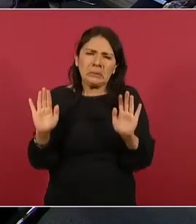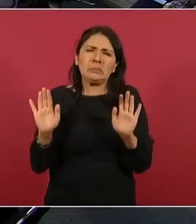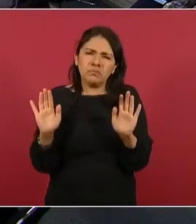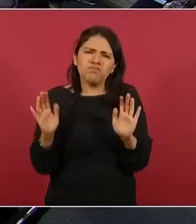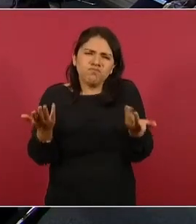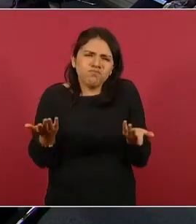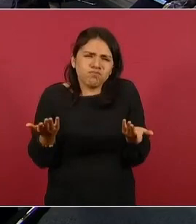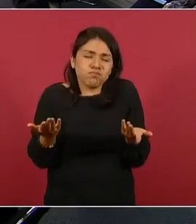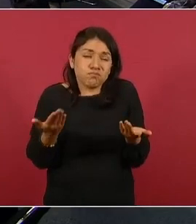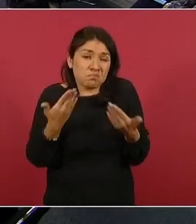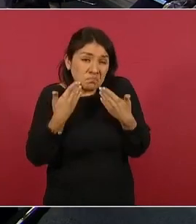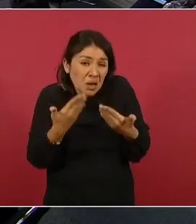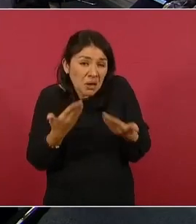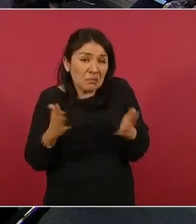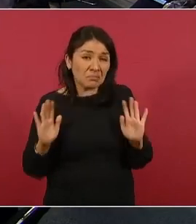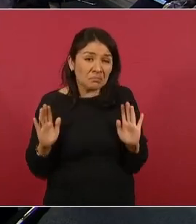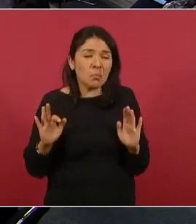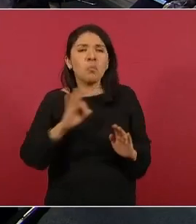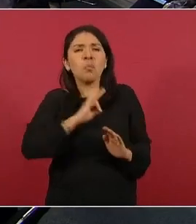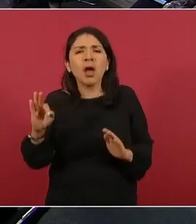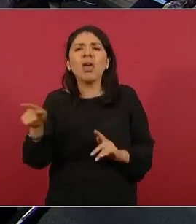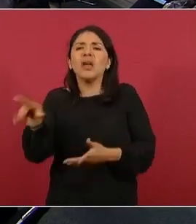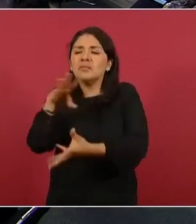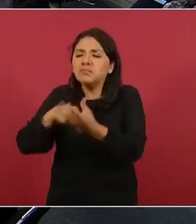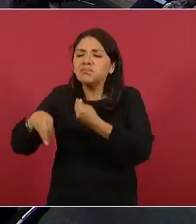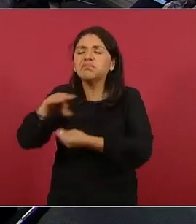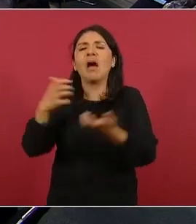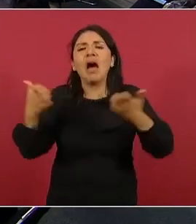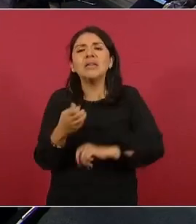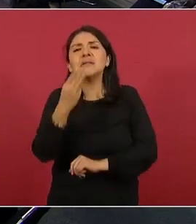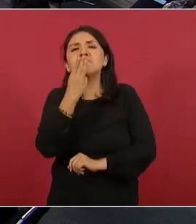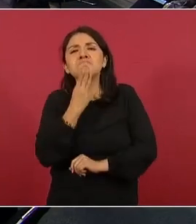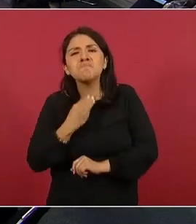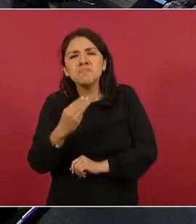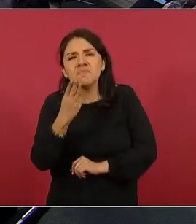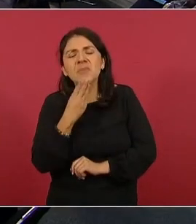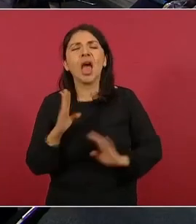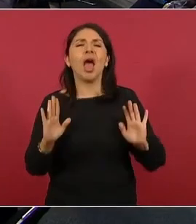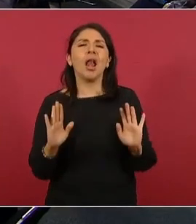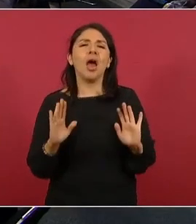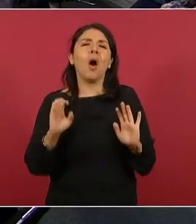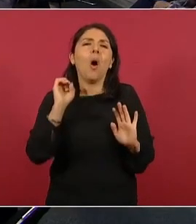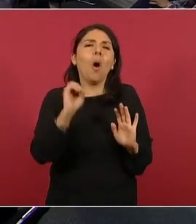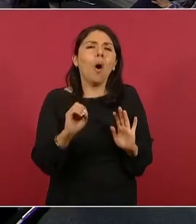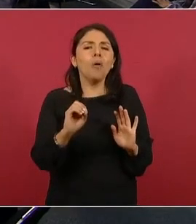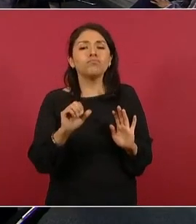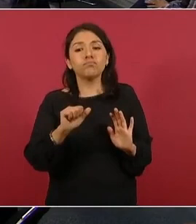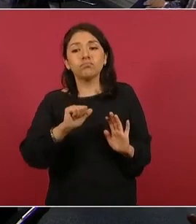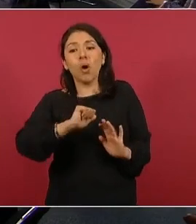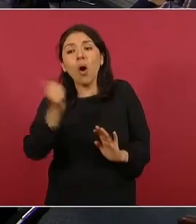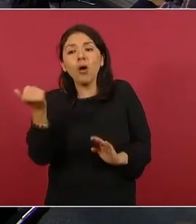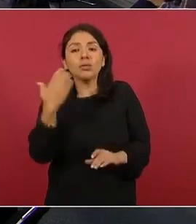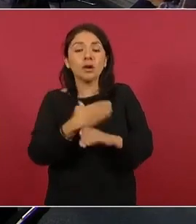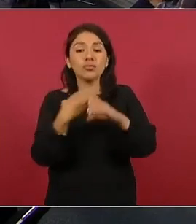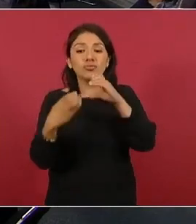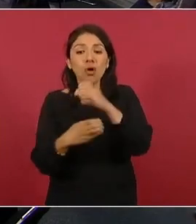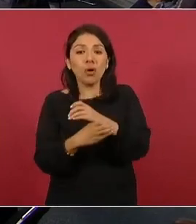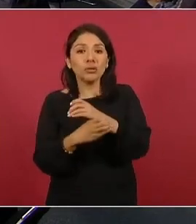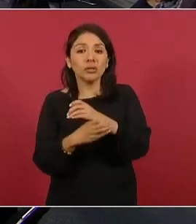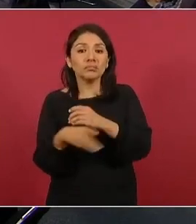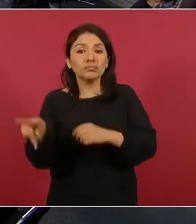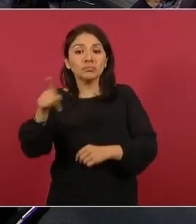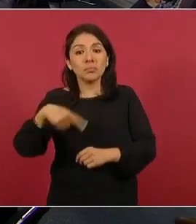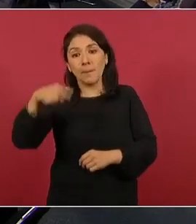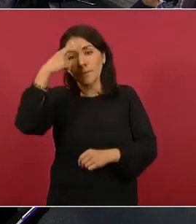sea, pueden hacer miel o cosas que no están